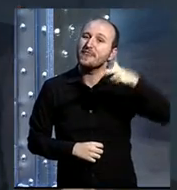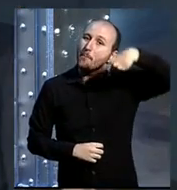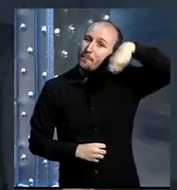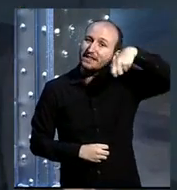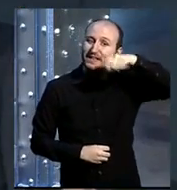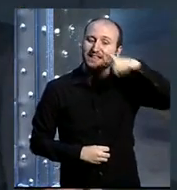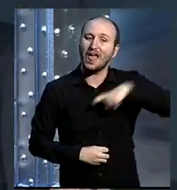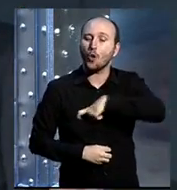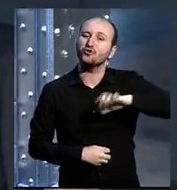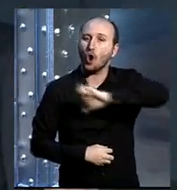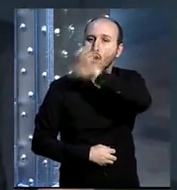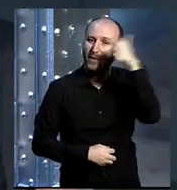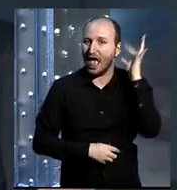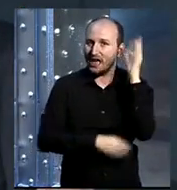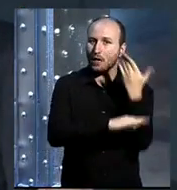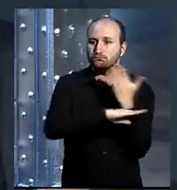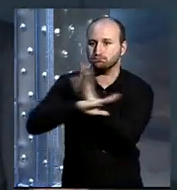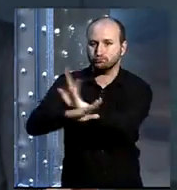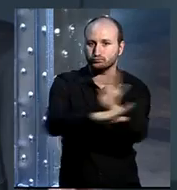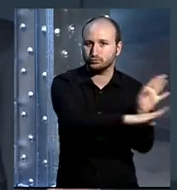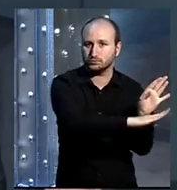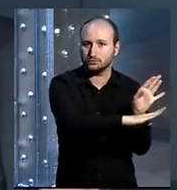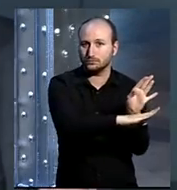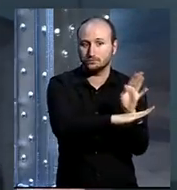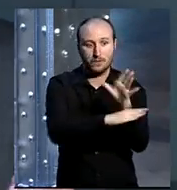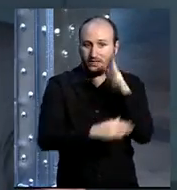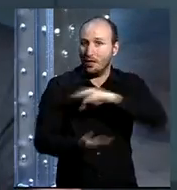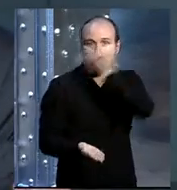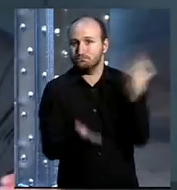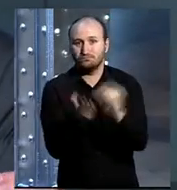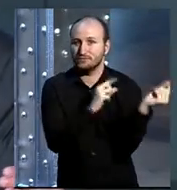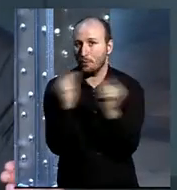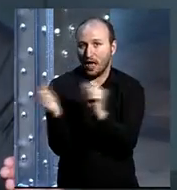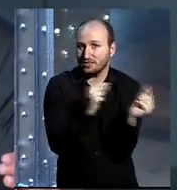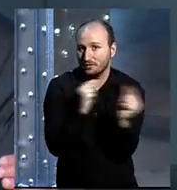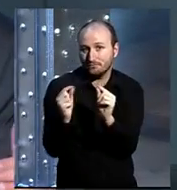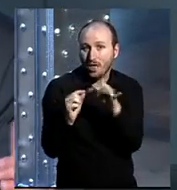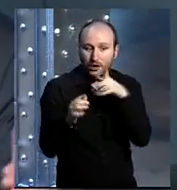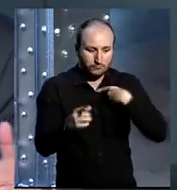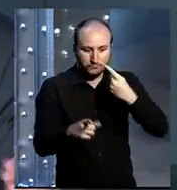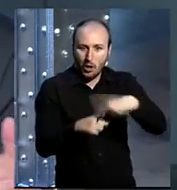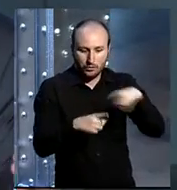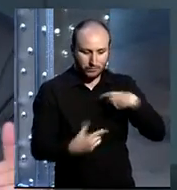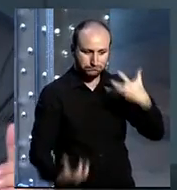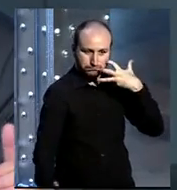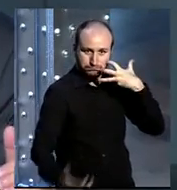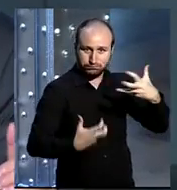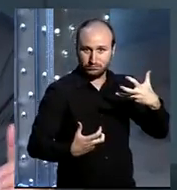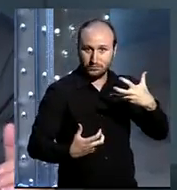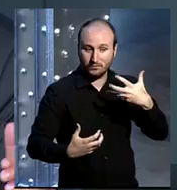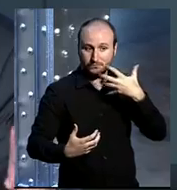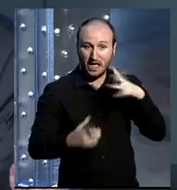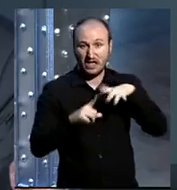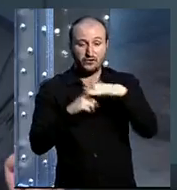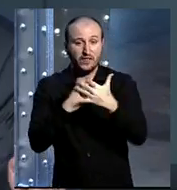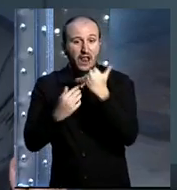Comisión Europea y evidentemente surgió el debate. Entre comillas, una cosa que me sorprendió, y ya de antes, de cuando se filtraron